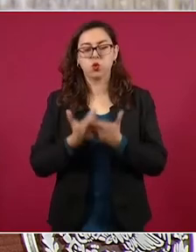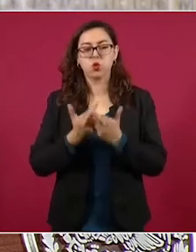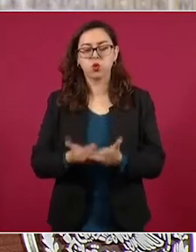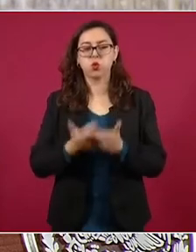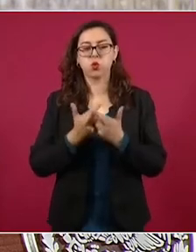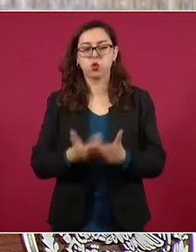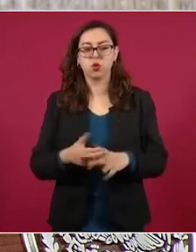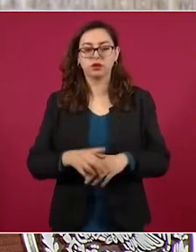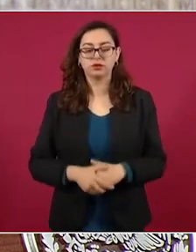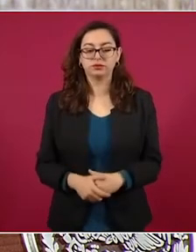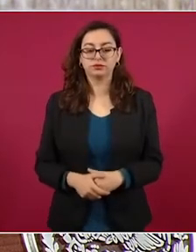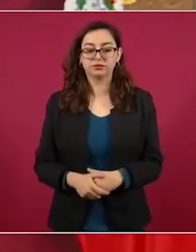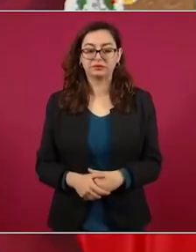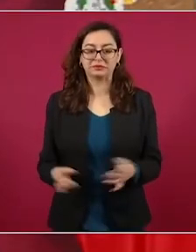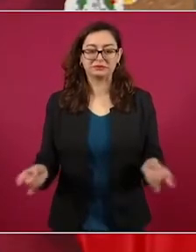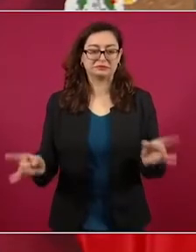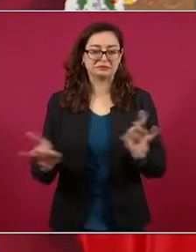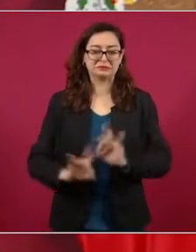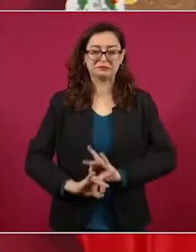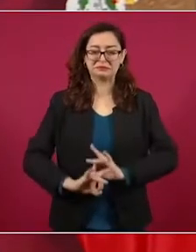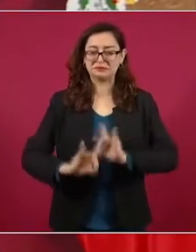Pues ayer fue un día difícil,